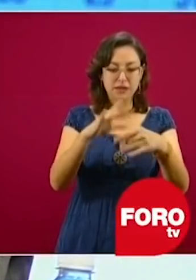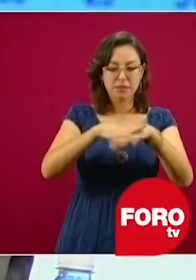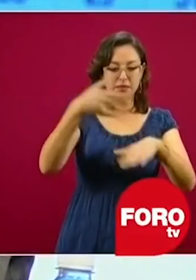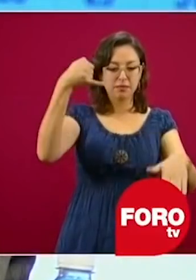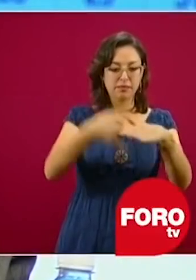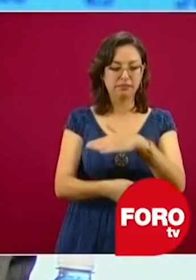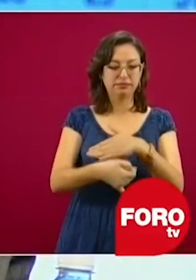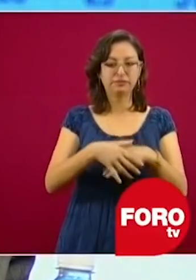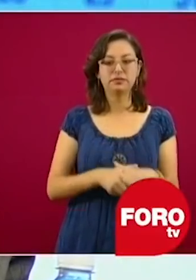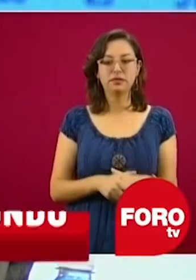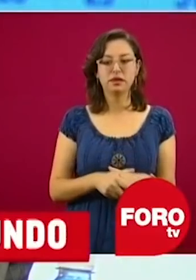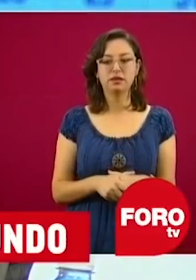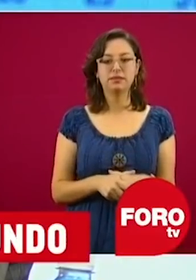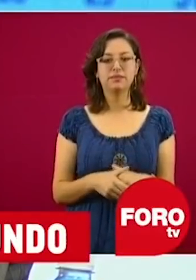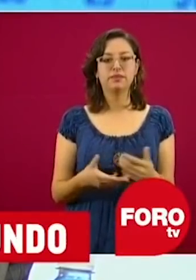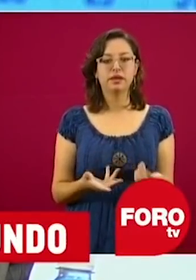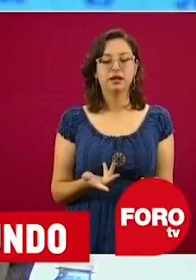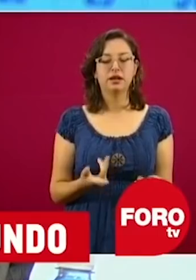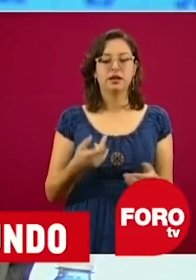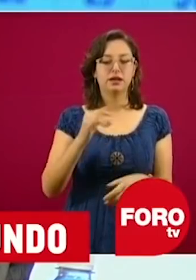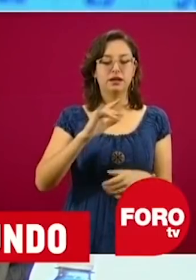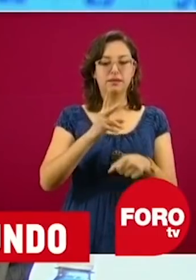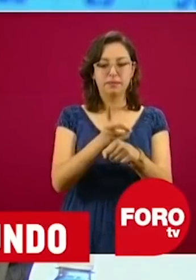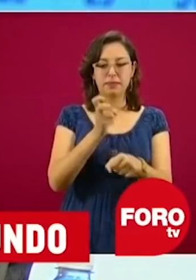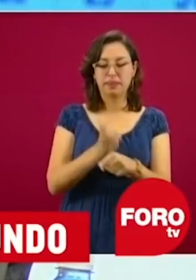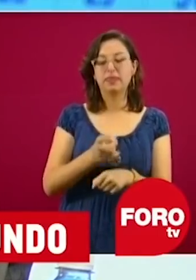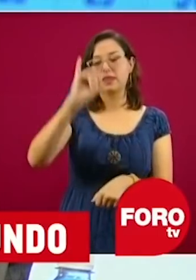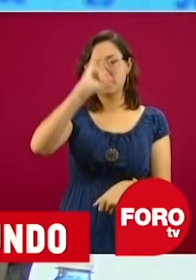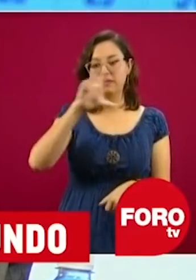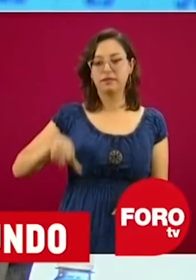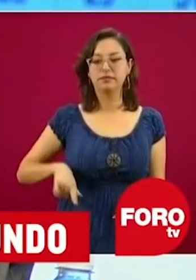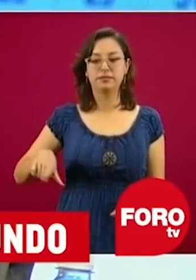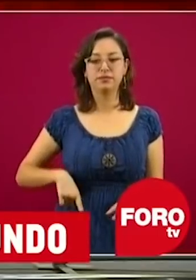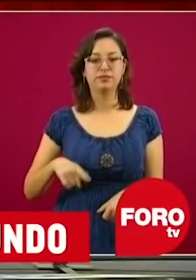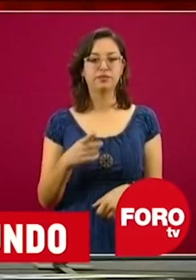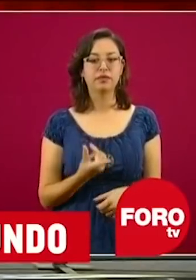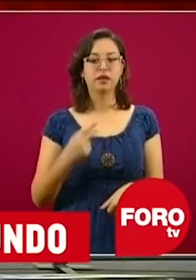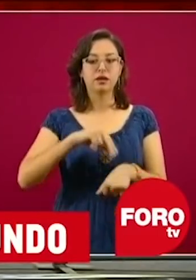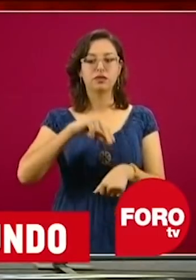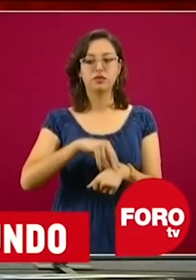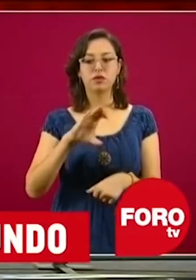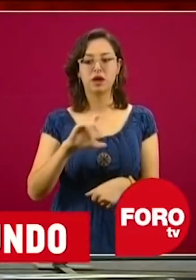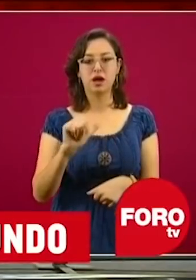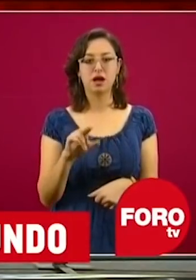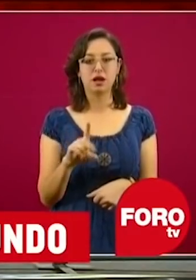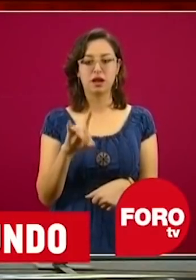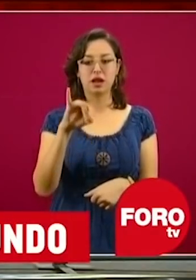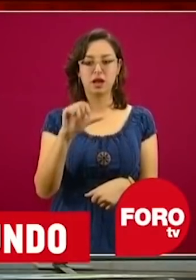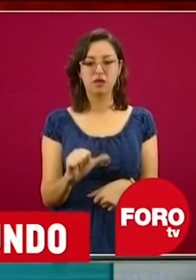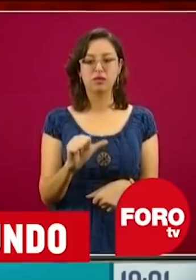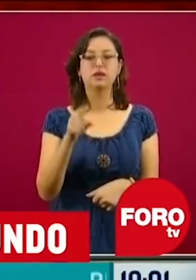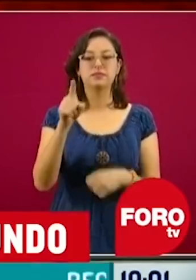a una invitada muy especial, que es la jefa de gobierno de la Ciudad de México, la doctora Claudia Sheinbaum, quien nos tiene